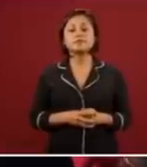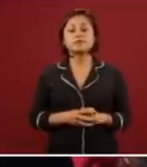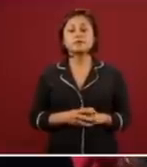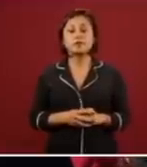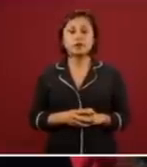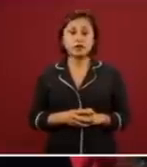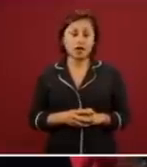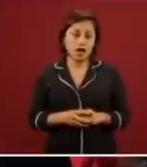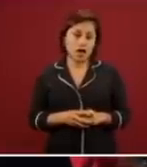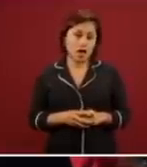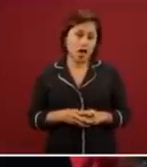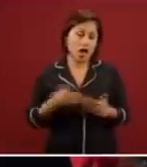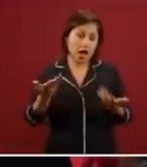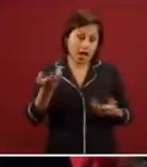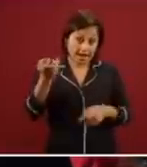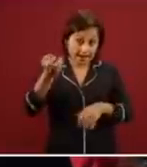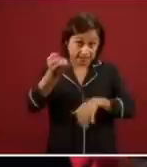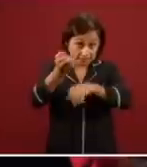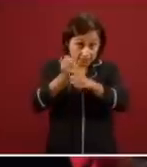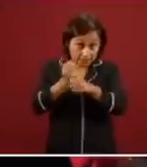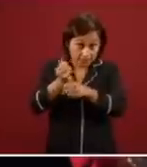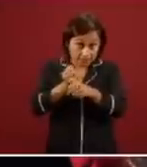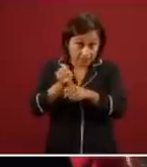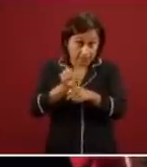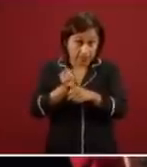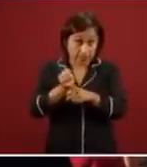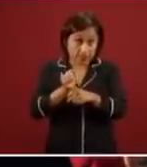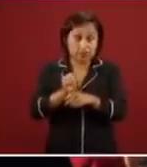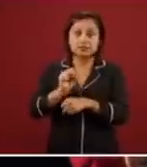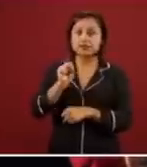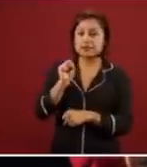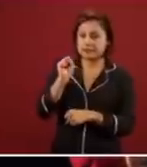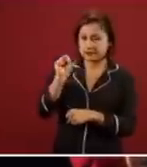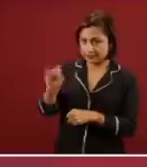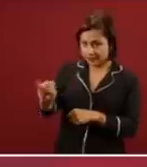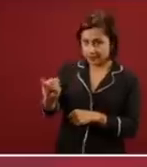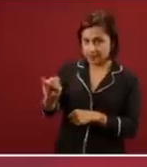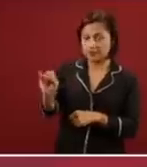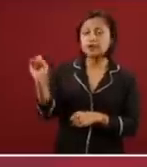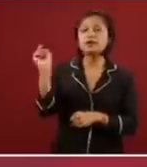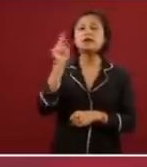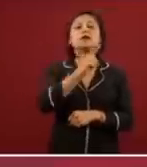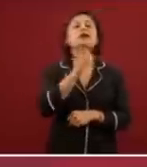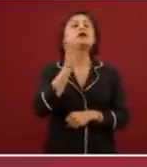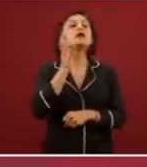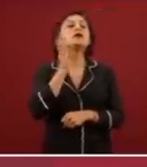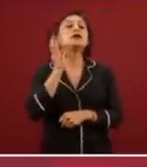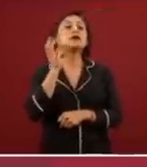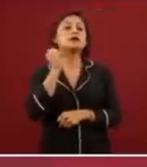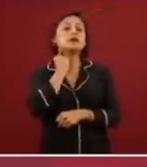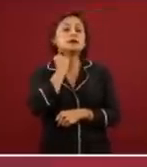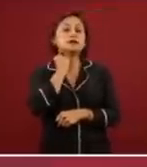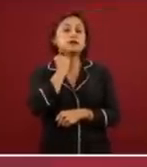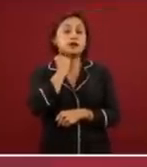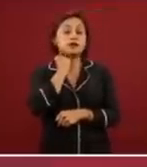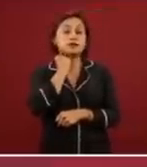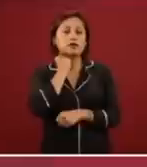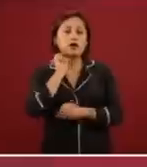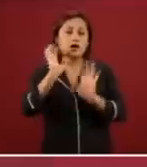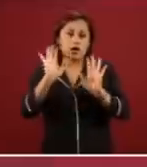entonces las averiguaciones. Sí, corresponde al Senado decidir. O sea, yo recibo, de